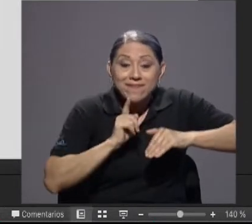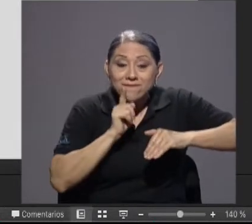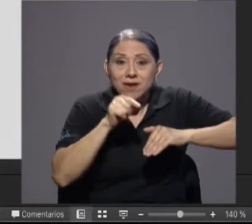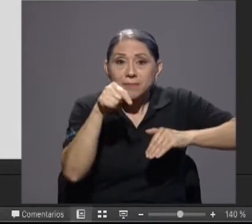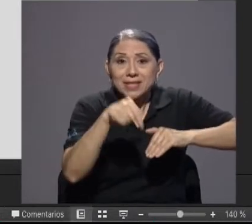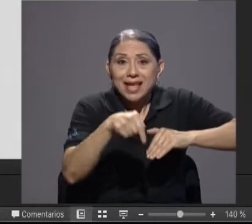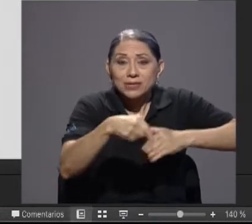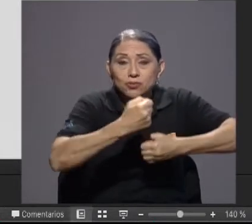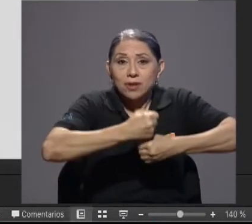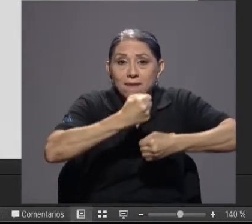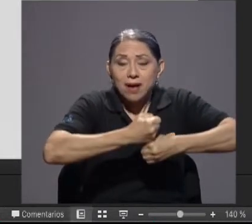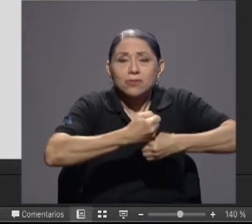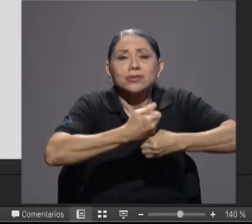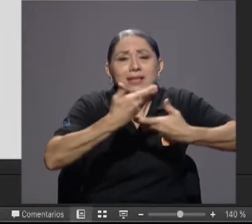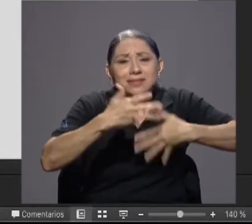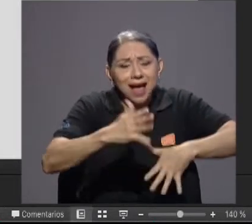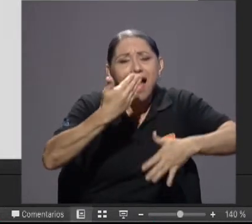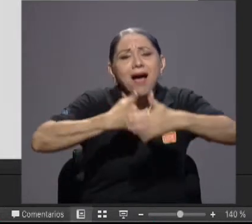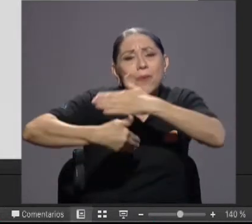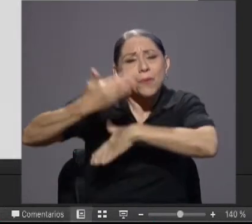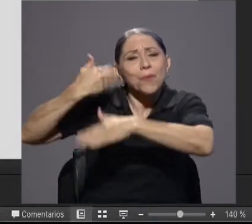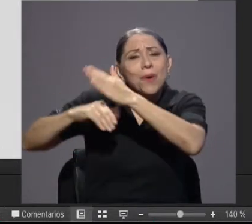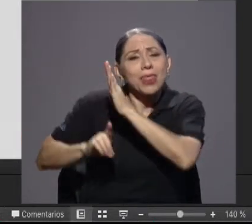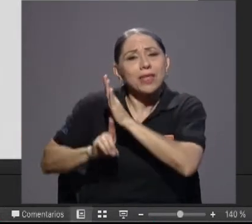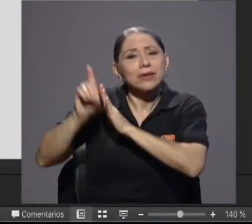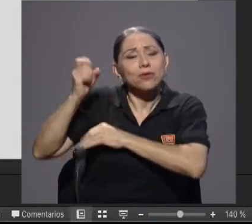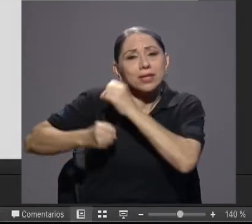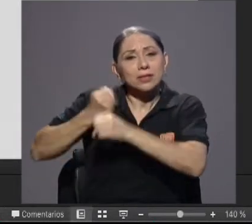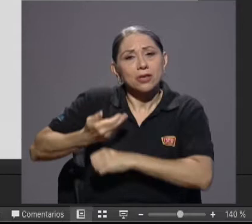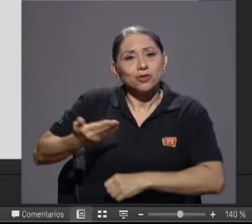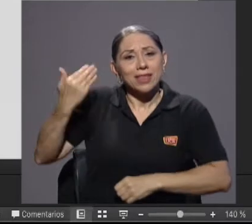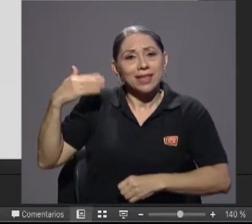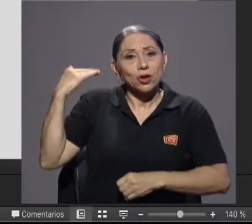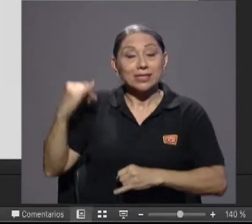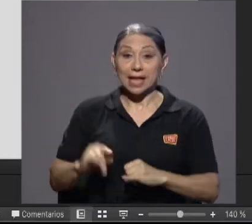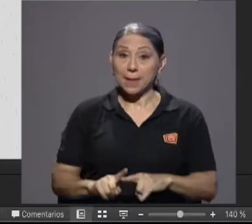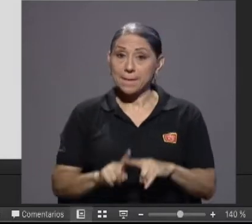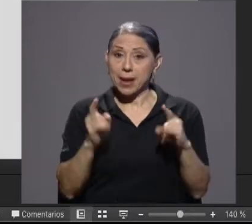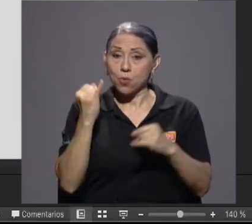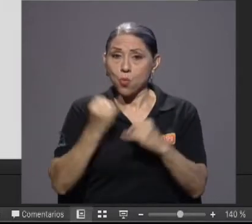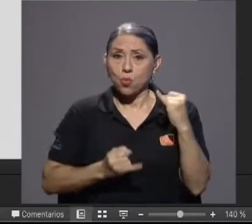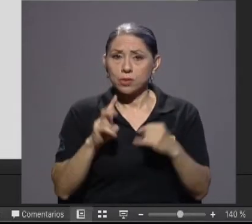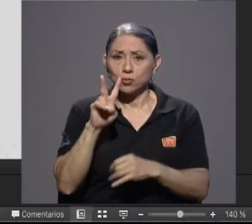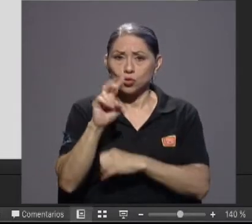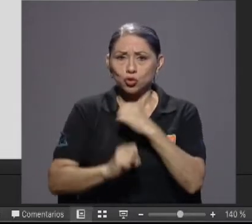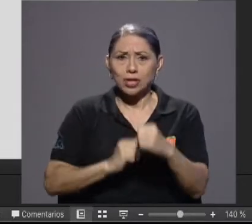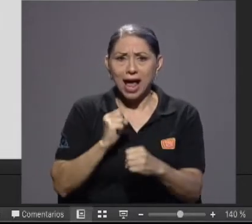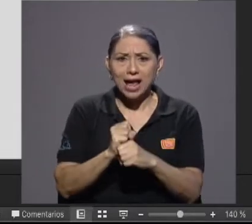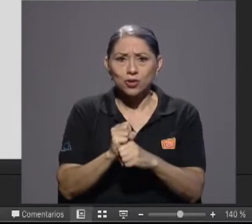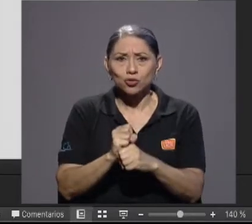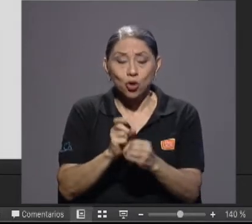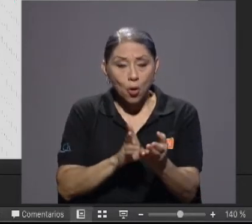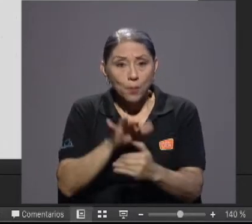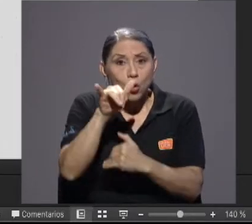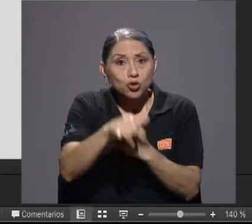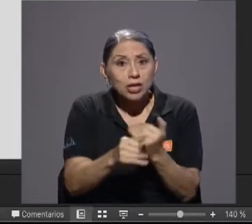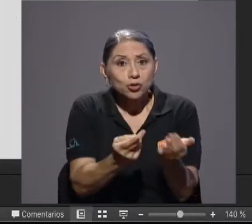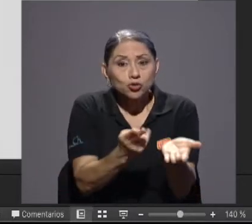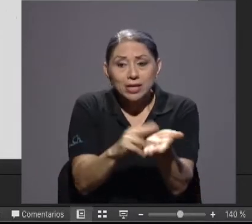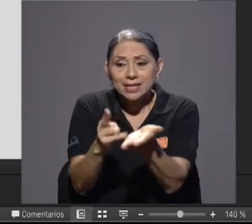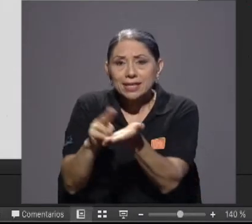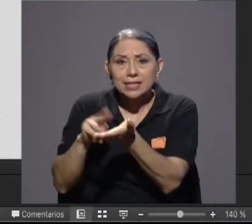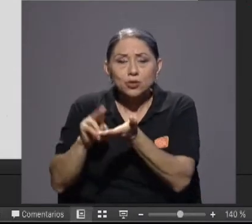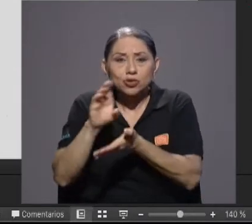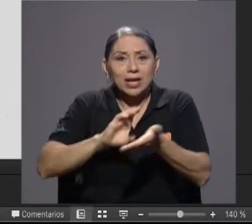o desarrolladas en años anteriores. Sin embargo, en los últimos 2 años la cantidad de proyectos que han sido inscritos en el Colegio